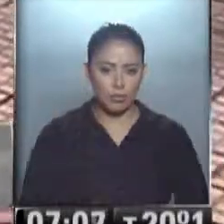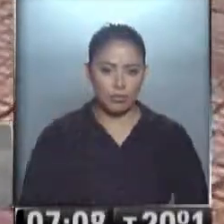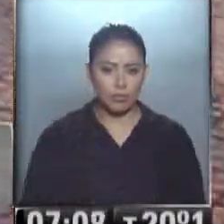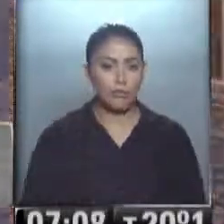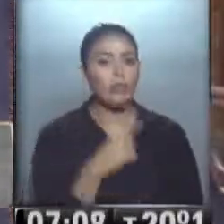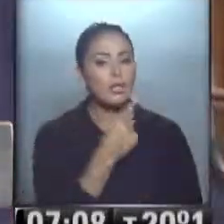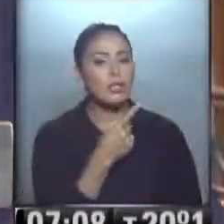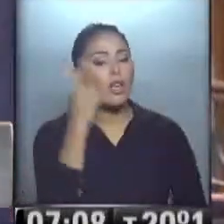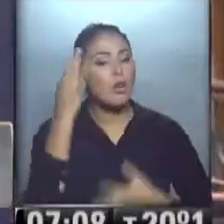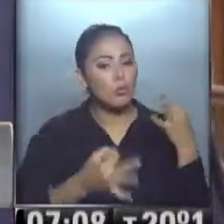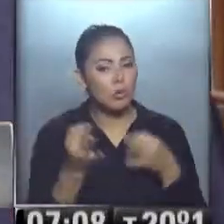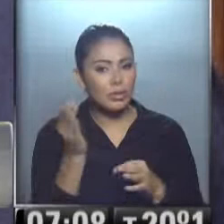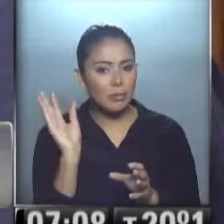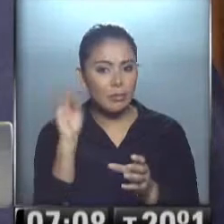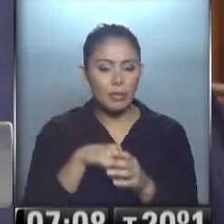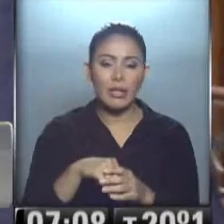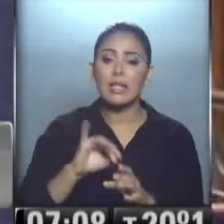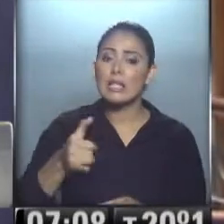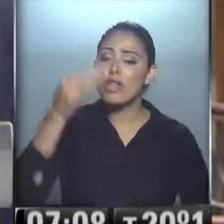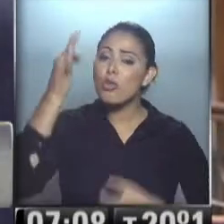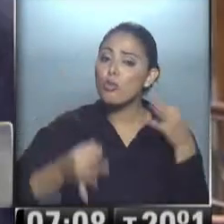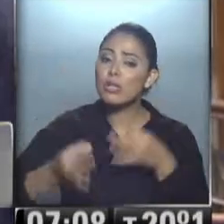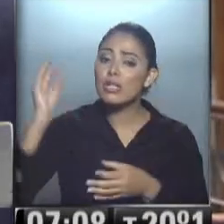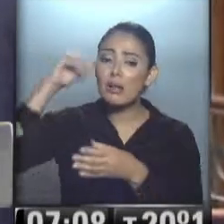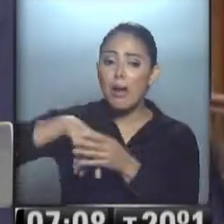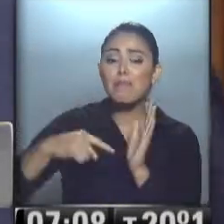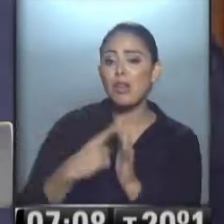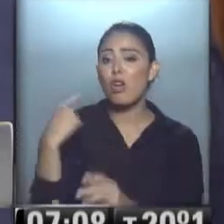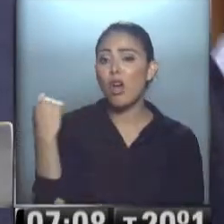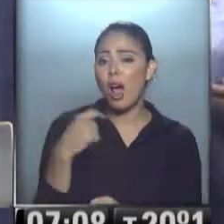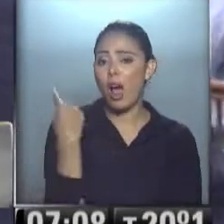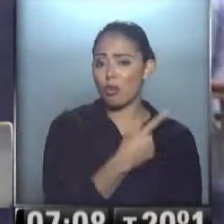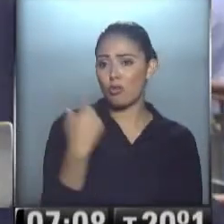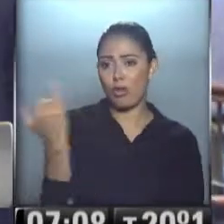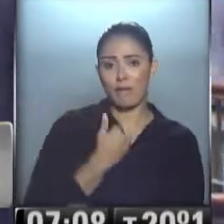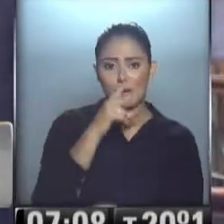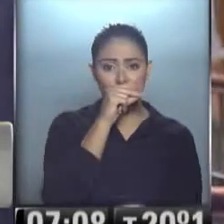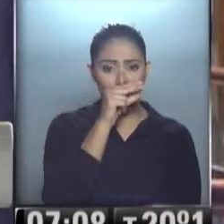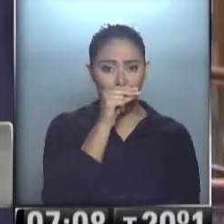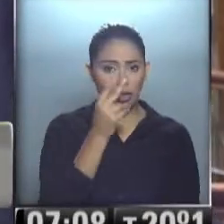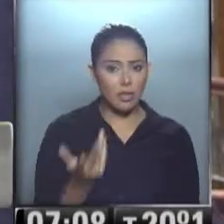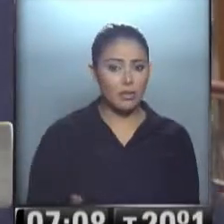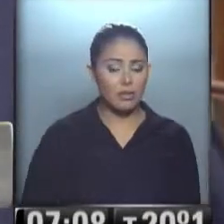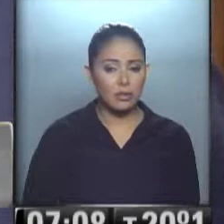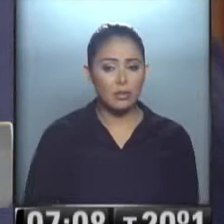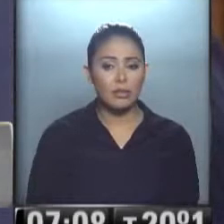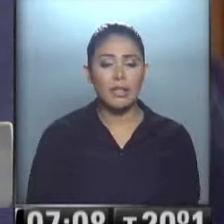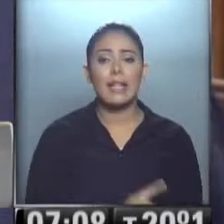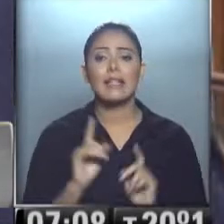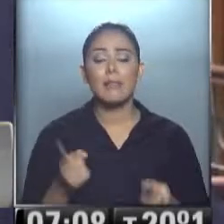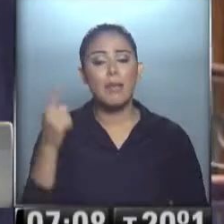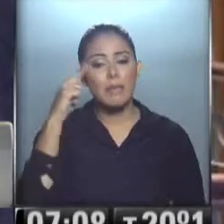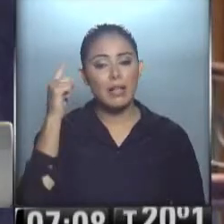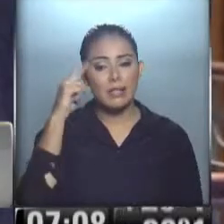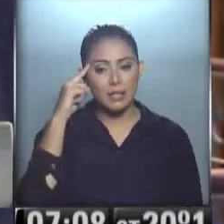justicia intervino la justicia pero ésta no se han notificado del fallo y además creemos que es un fallo